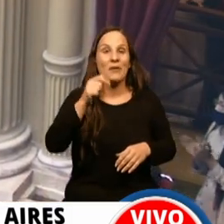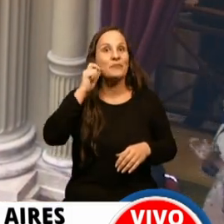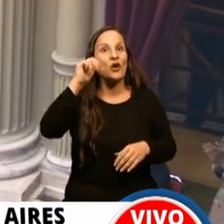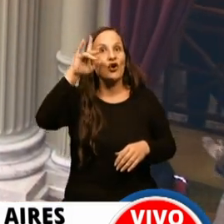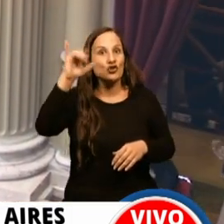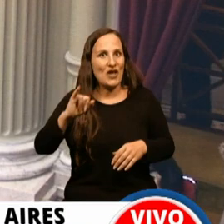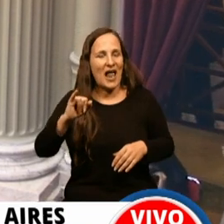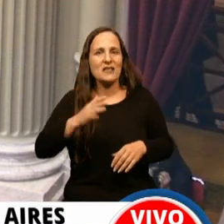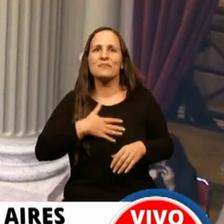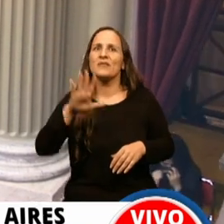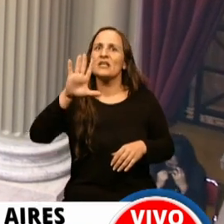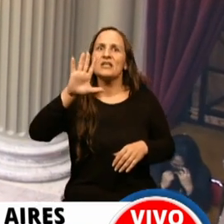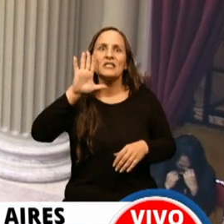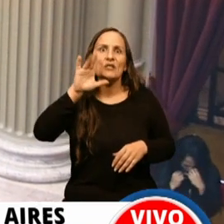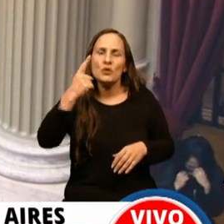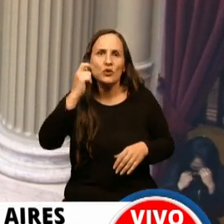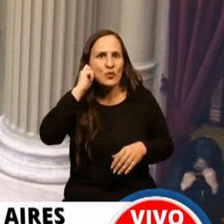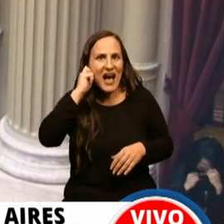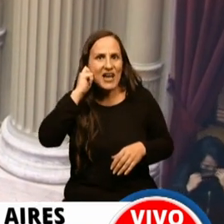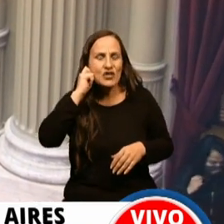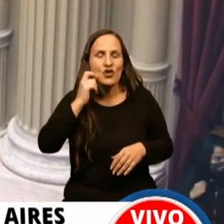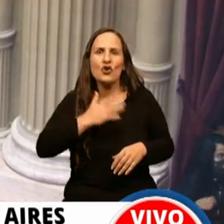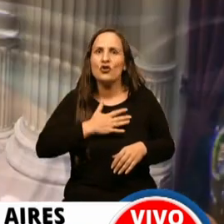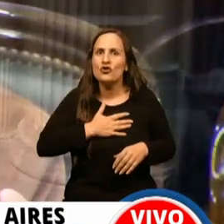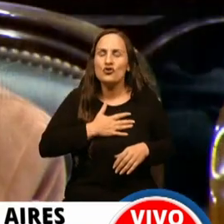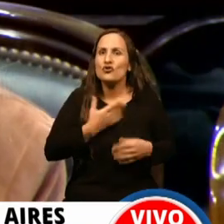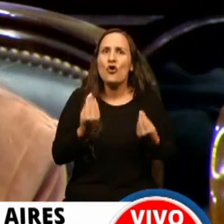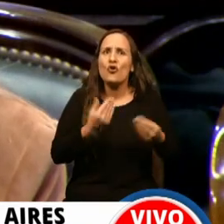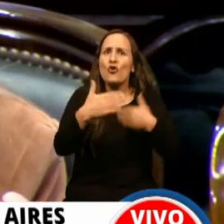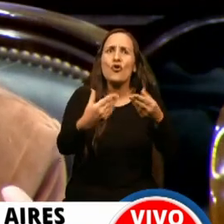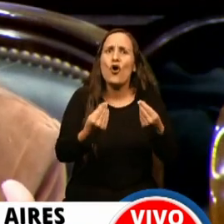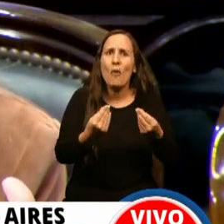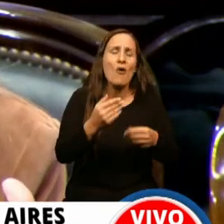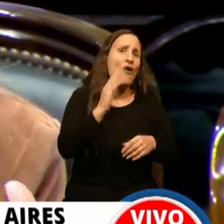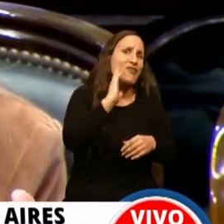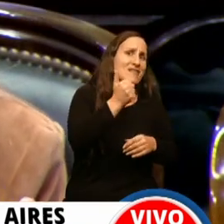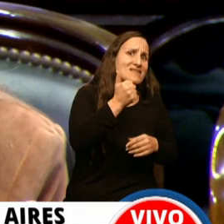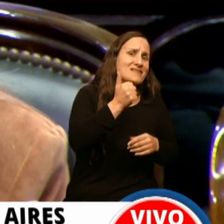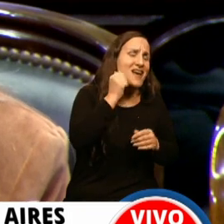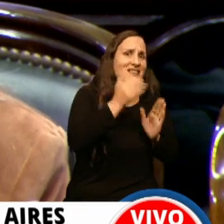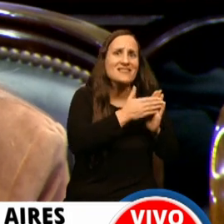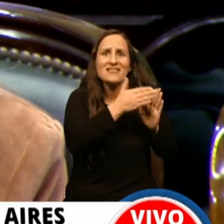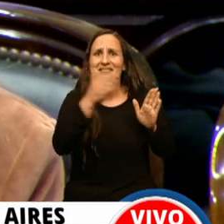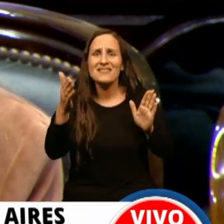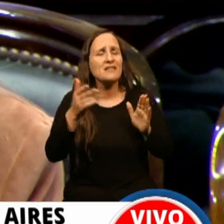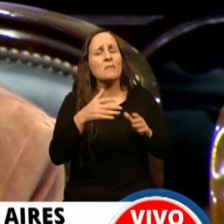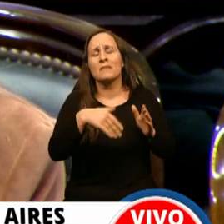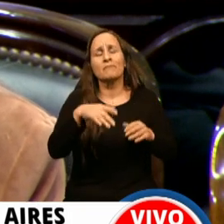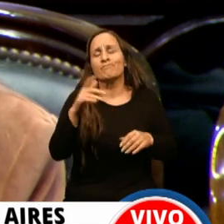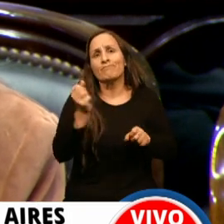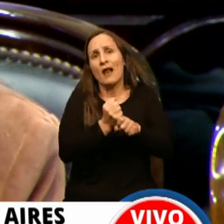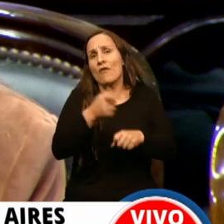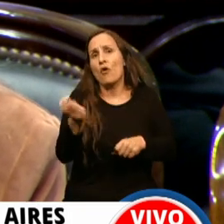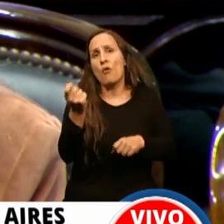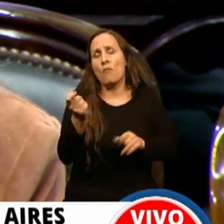tengo 51 años y mi único recurso de supervivencia desde los 16 años fue el trabajo sexual